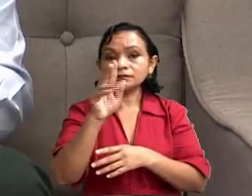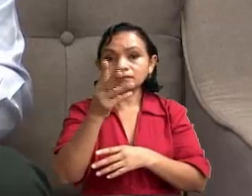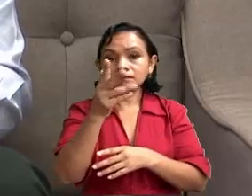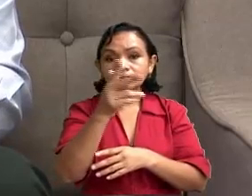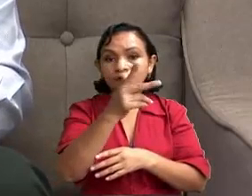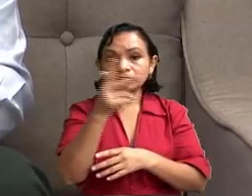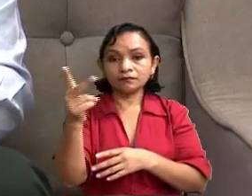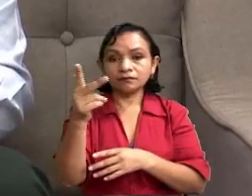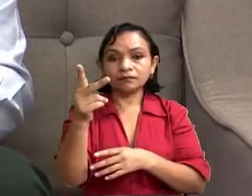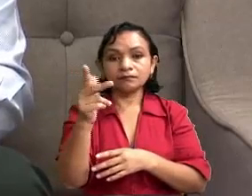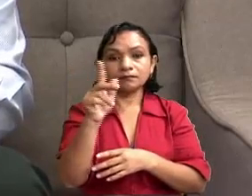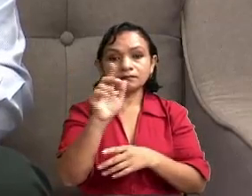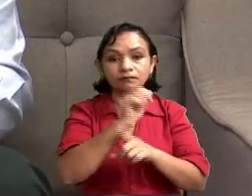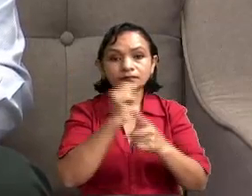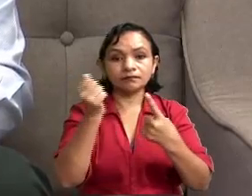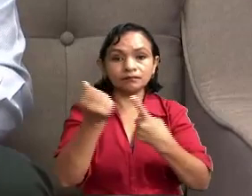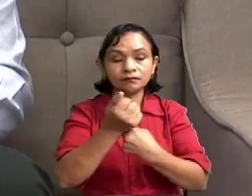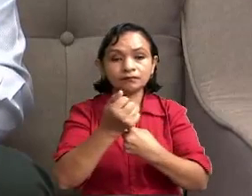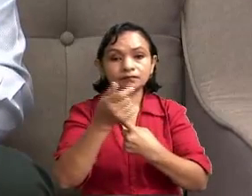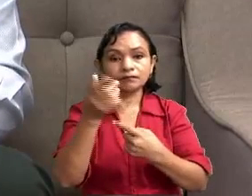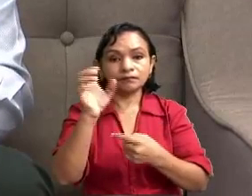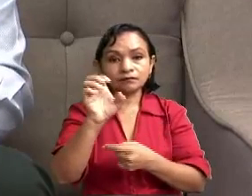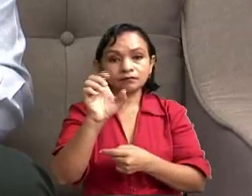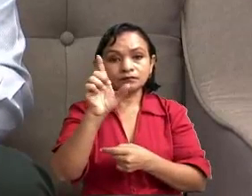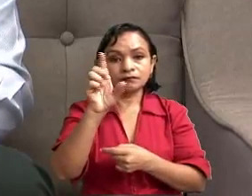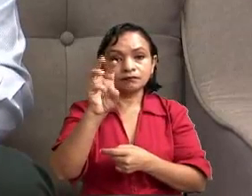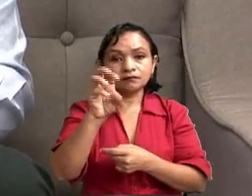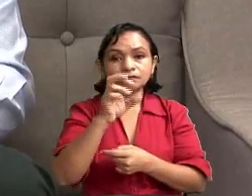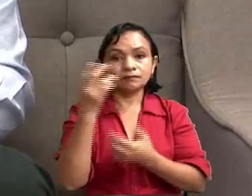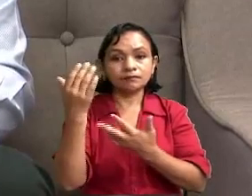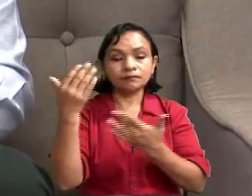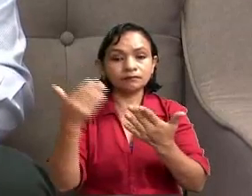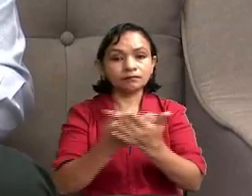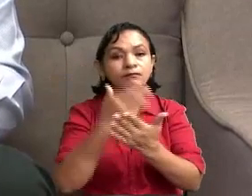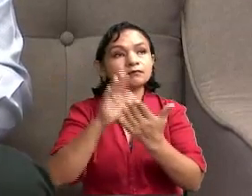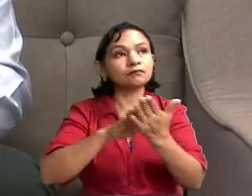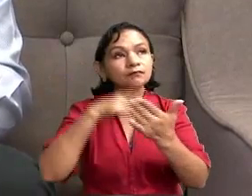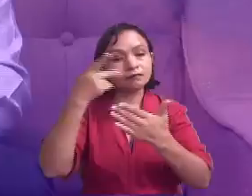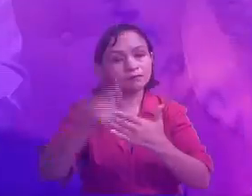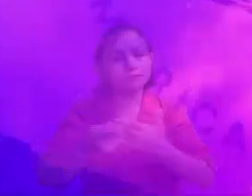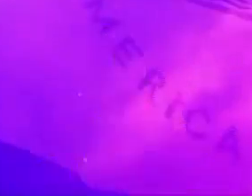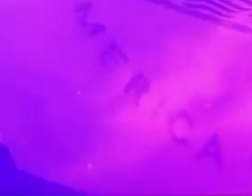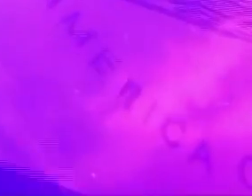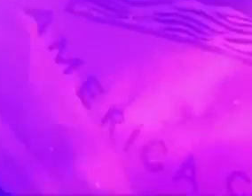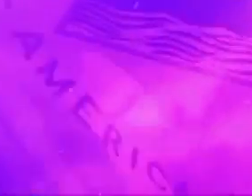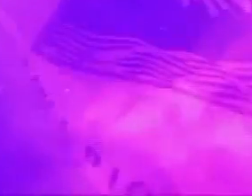el canal parlamentario. El canal de la Asamblea Nacional. Estuvo con ustedes, Elmer Marcy, y les esperamos en una nueva edición.